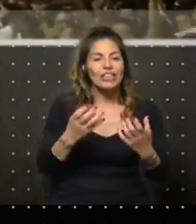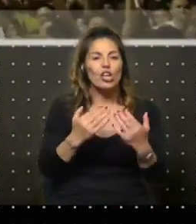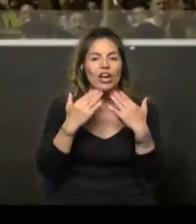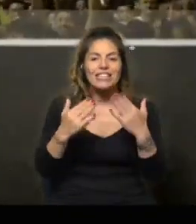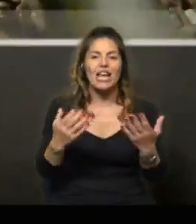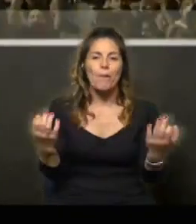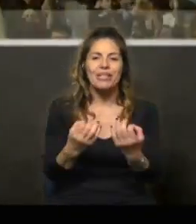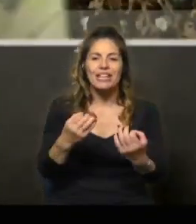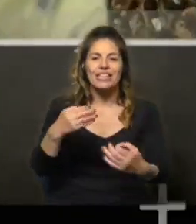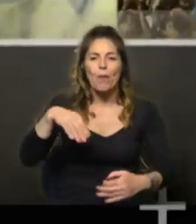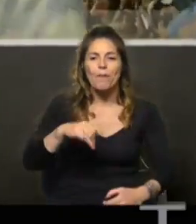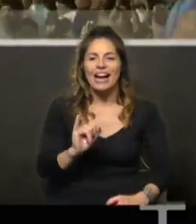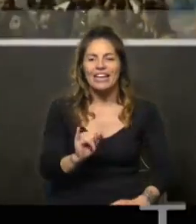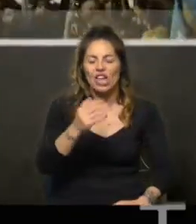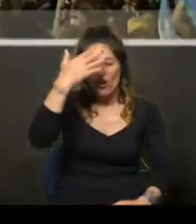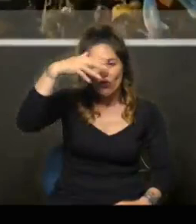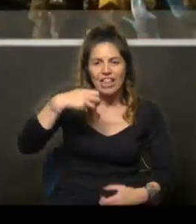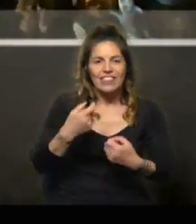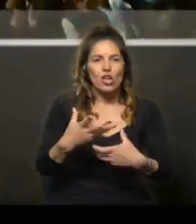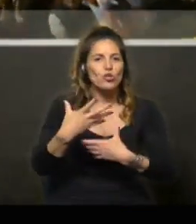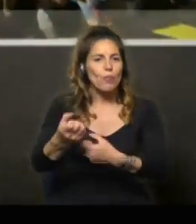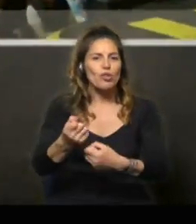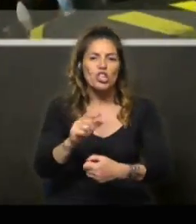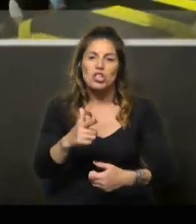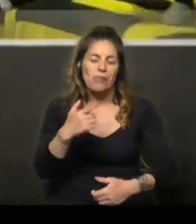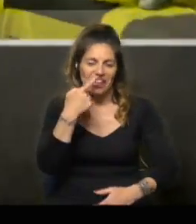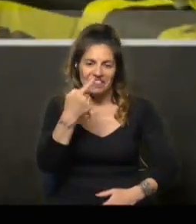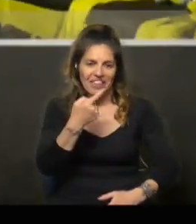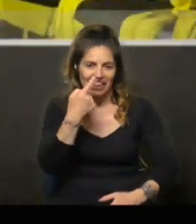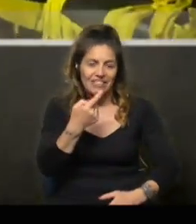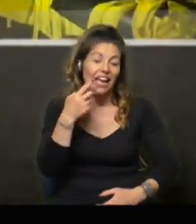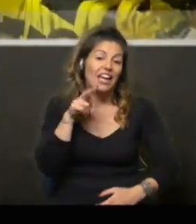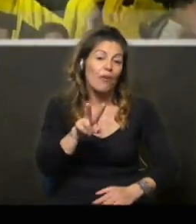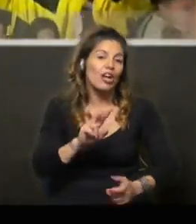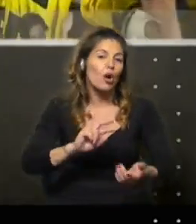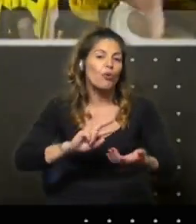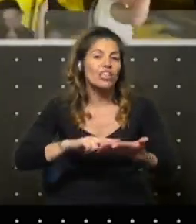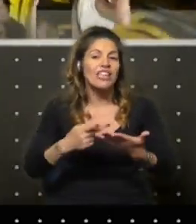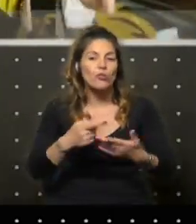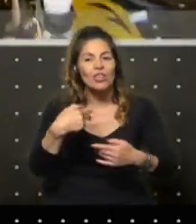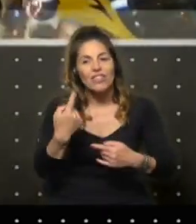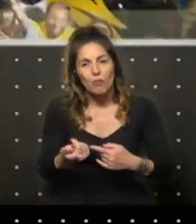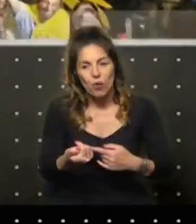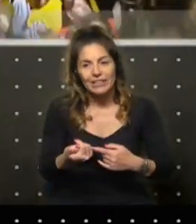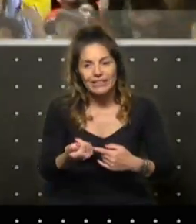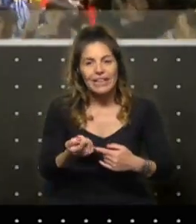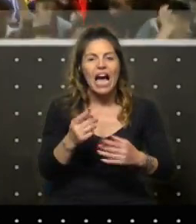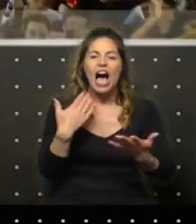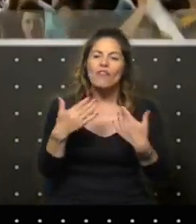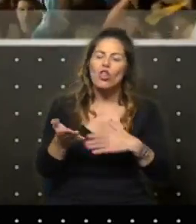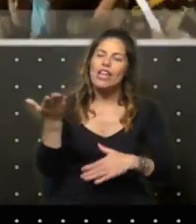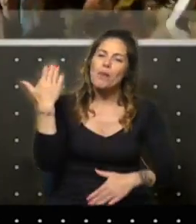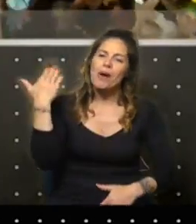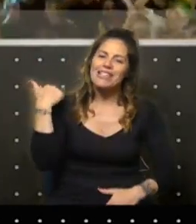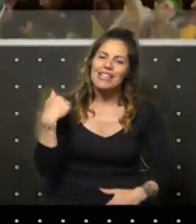especialmente a macri a ulrich que brindaron su apoyo desinteresadamente señaló hay que ver cómo se traduce esto después hablé mucho del pasado no